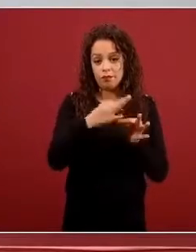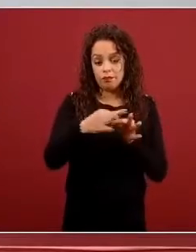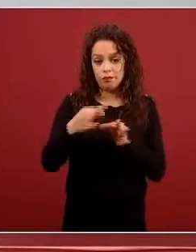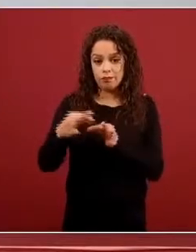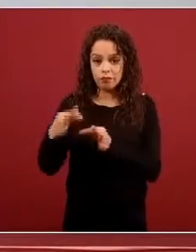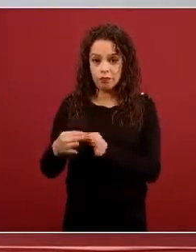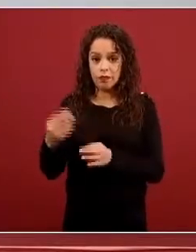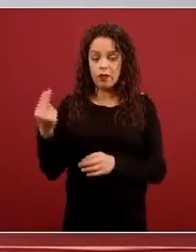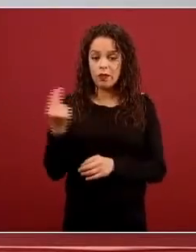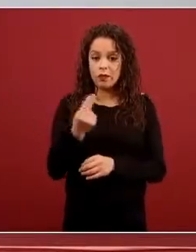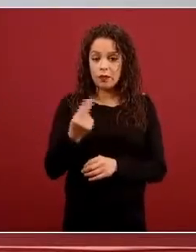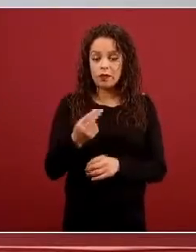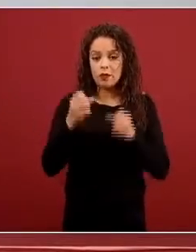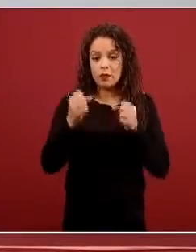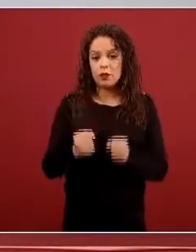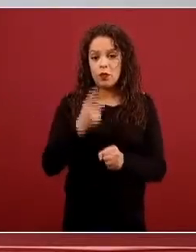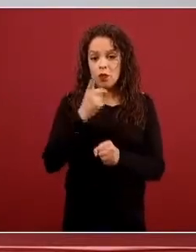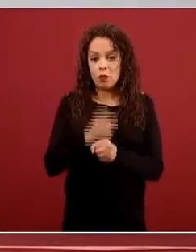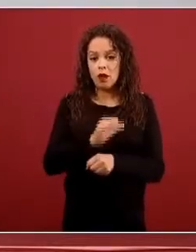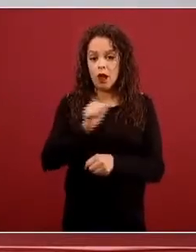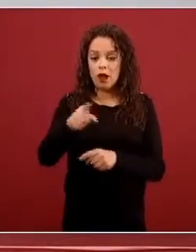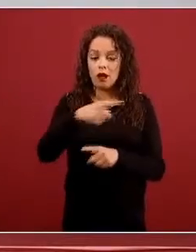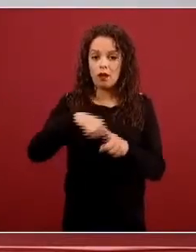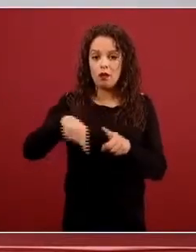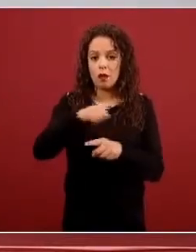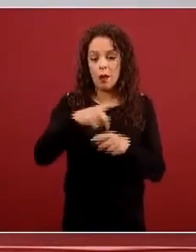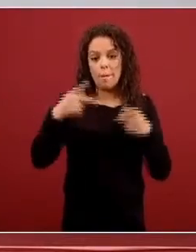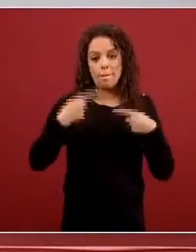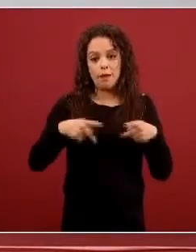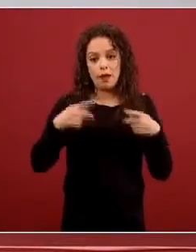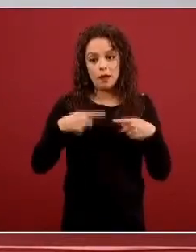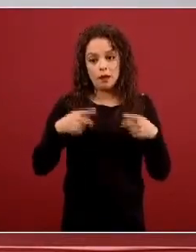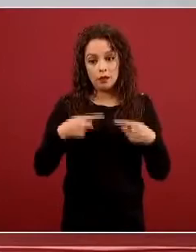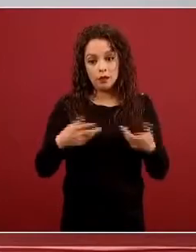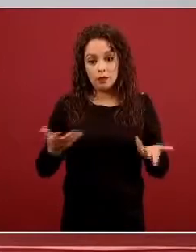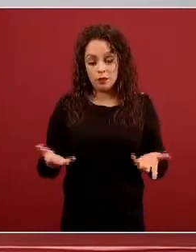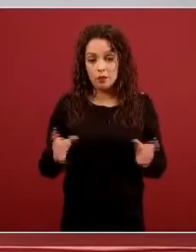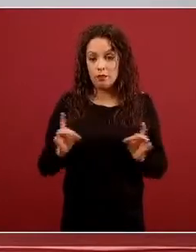las personas, de los deudos, al momento de que se